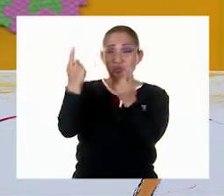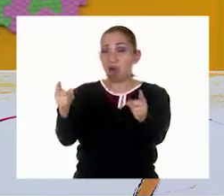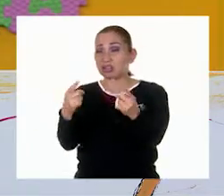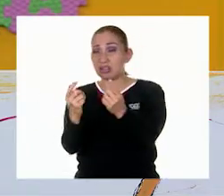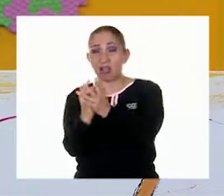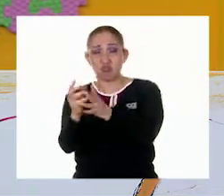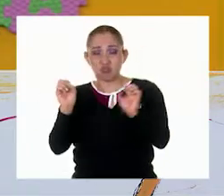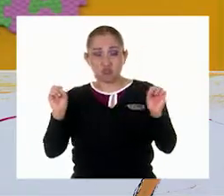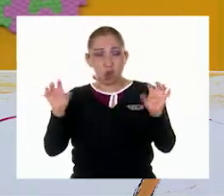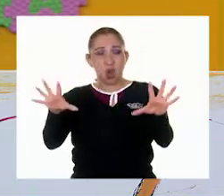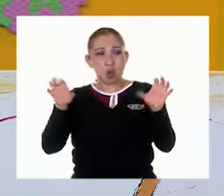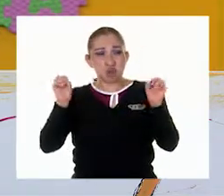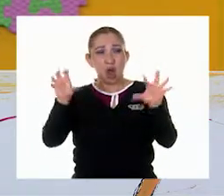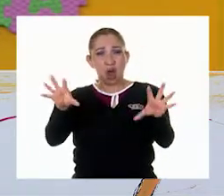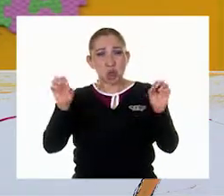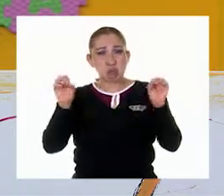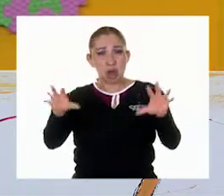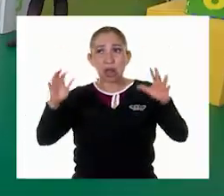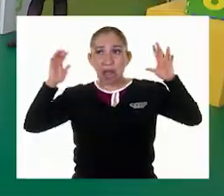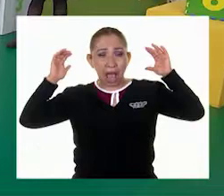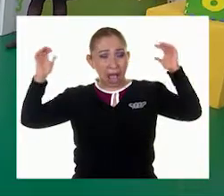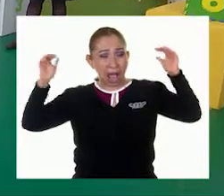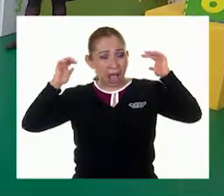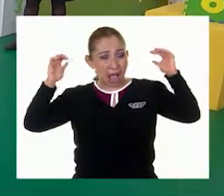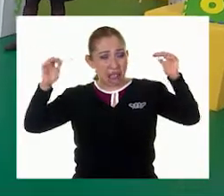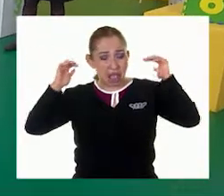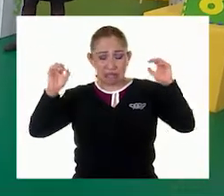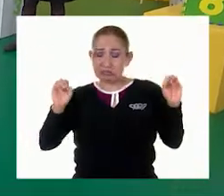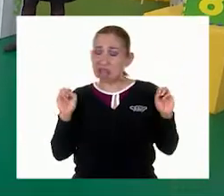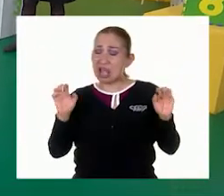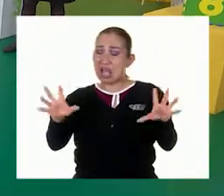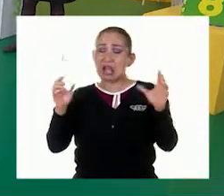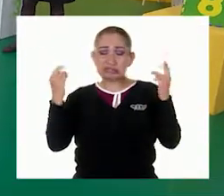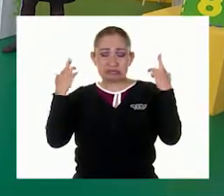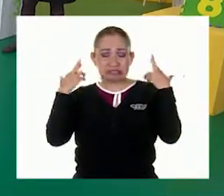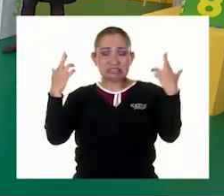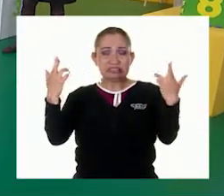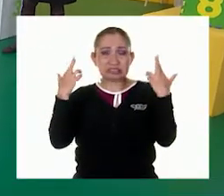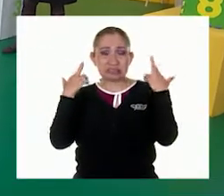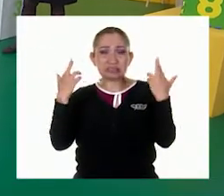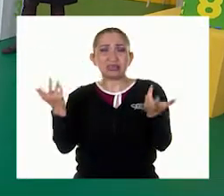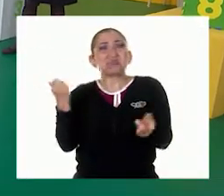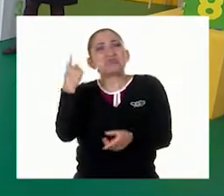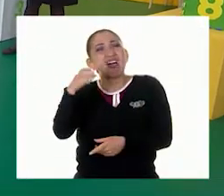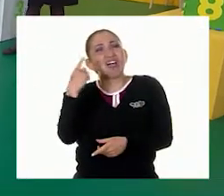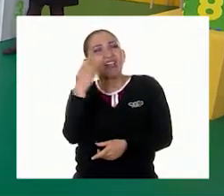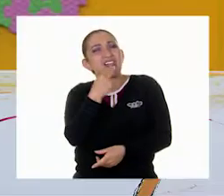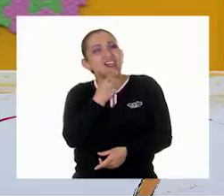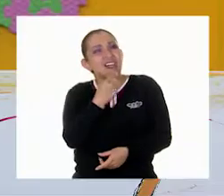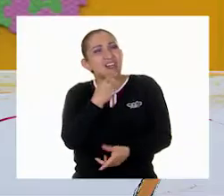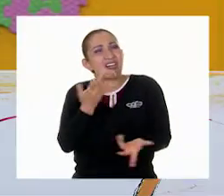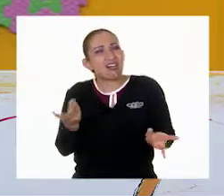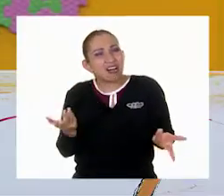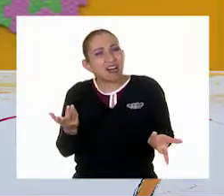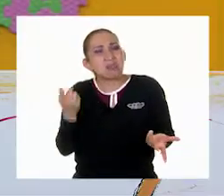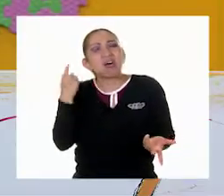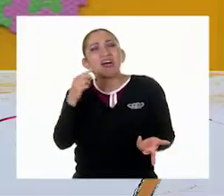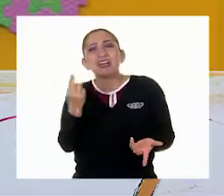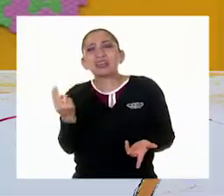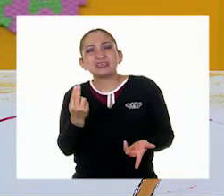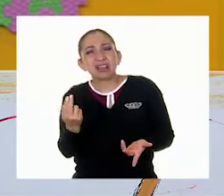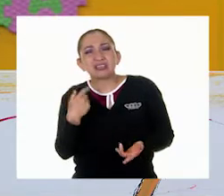unas bocinotas así de grandes. ¡Qué necesidad! Además,